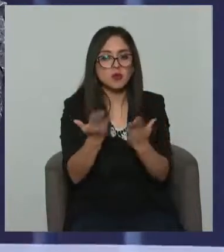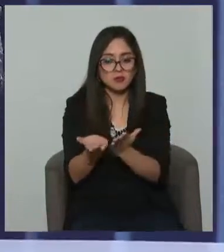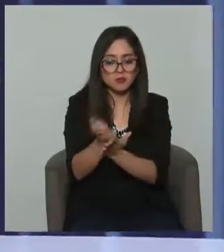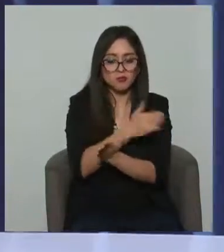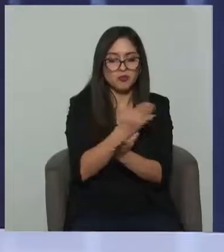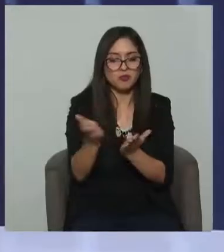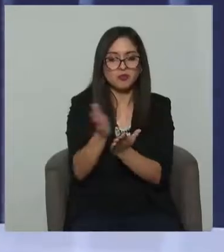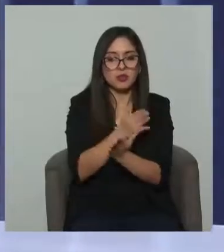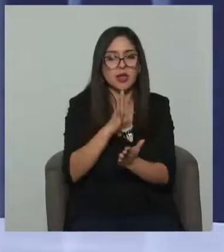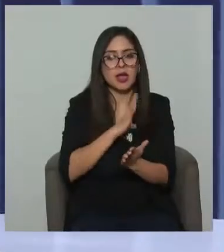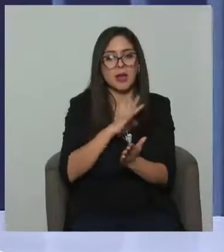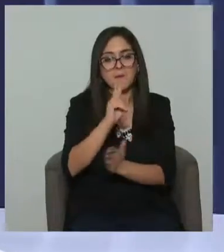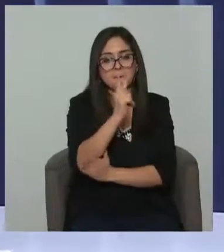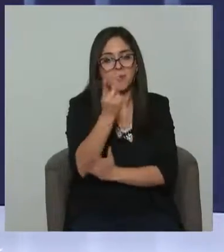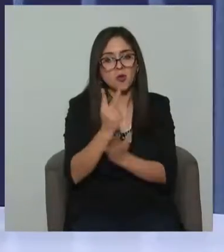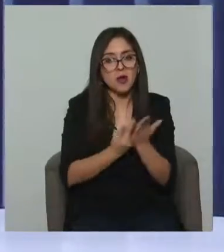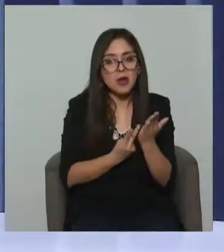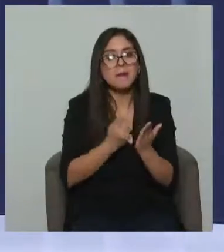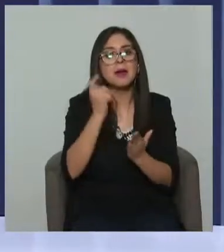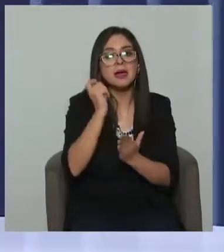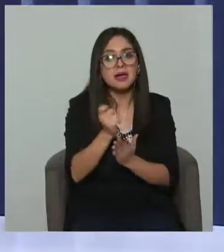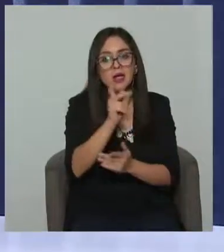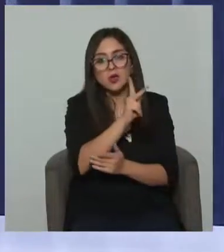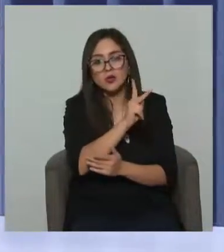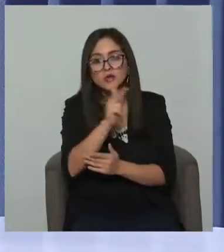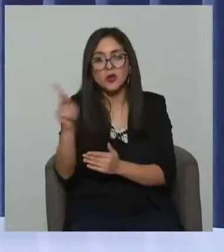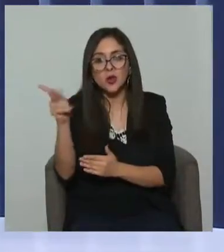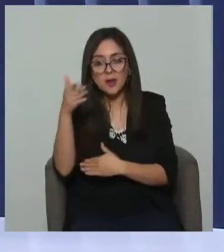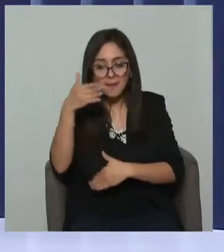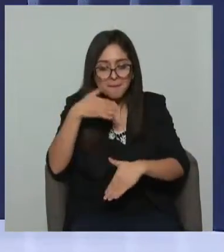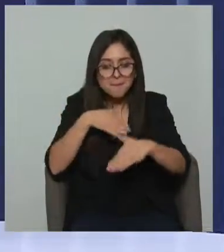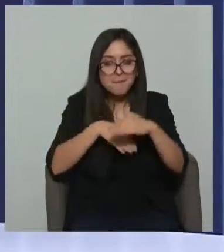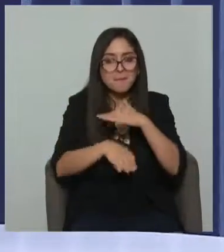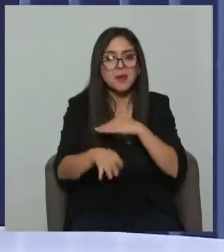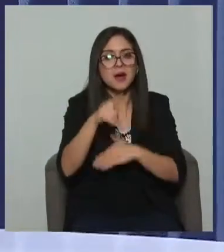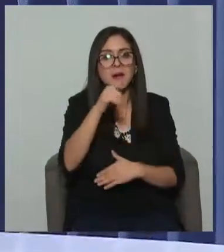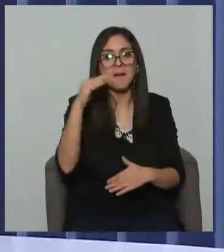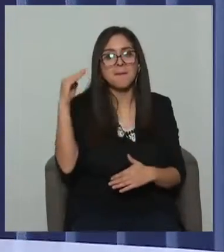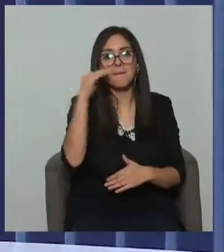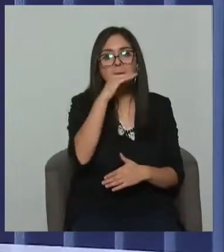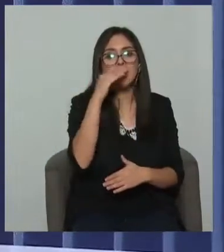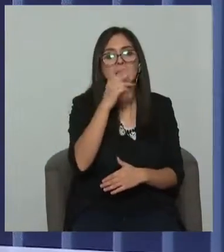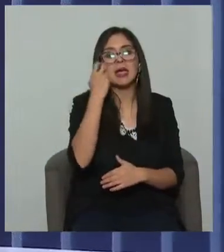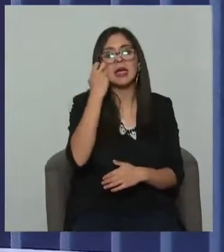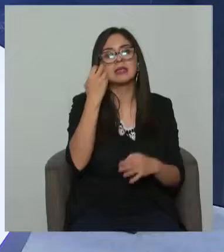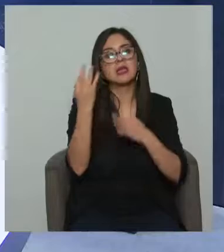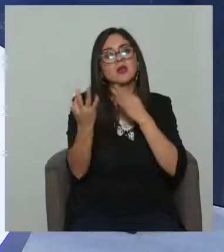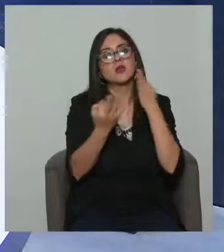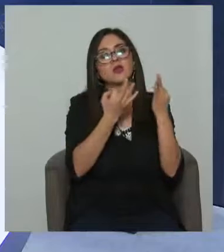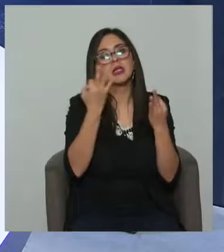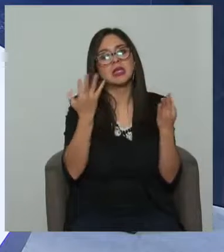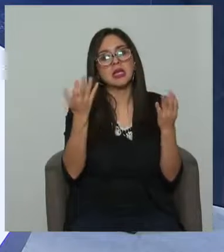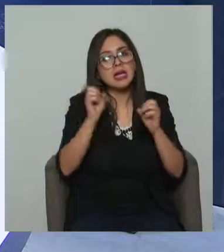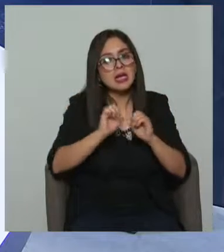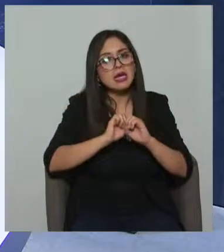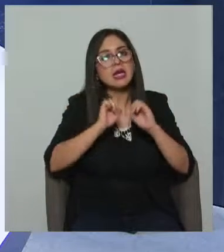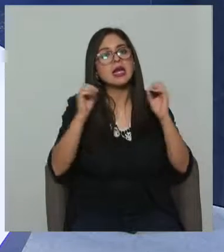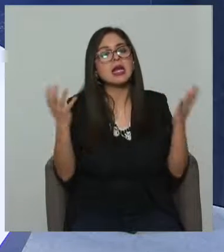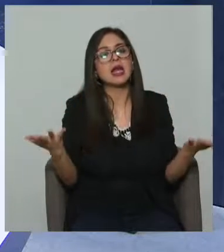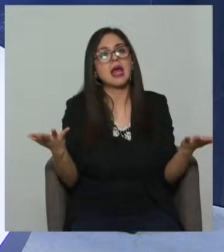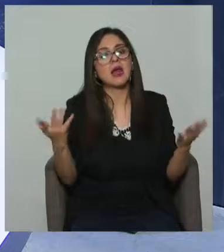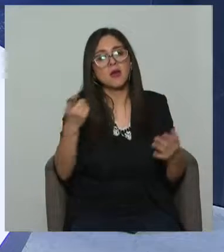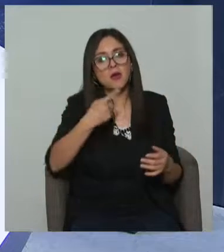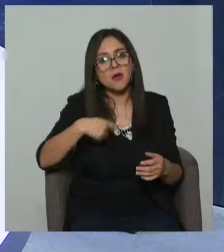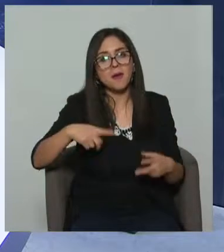horarios, el programa, la entrada es gratuita, esa es la noticia, caray, Así bueno, es. ya, quien no vaya al teatro, entrada